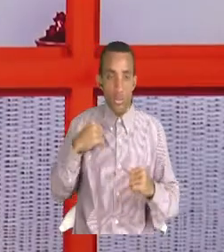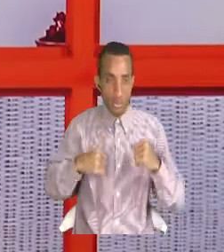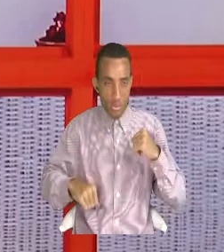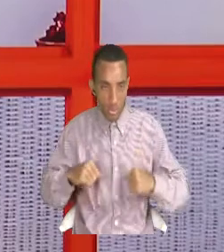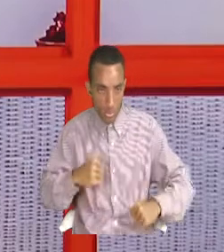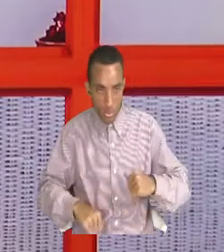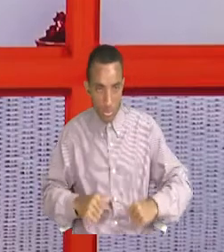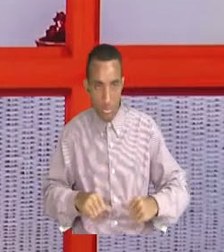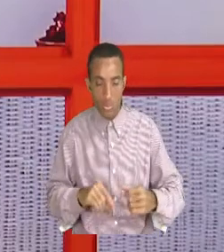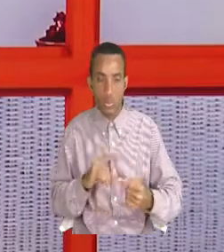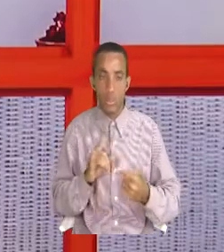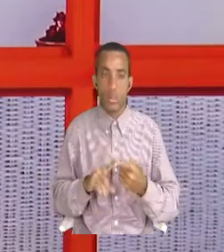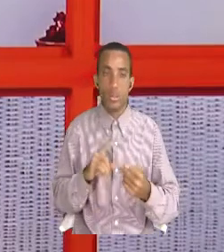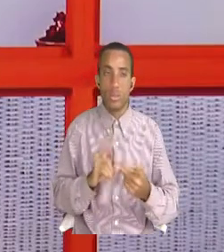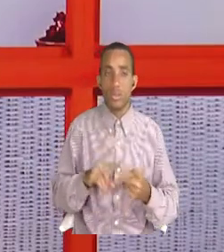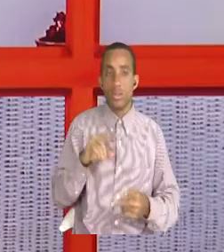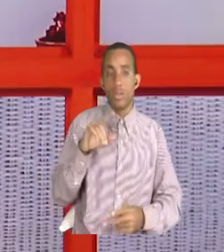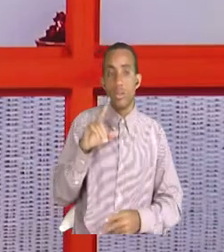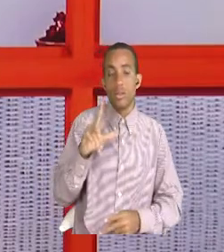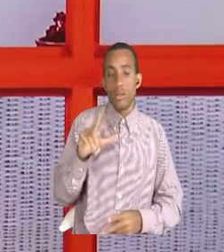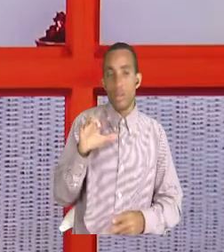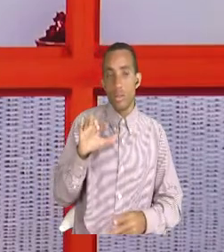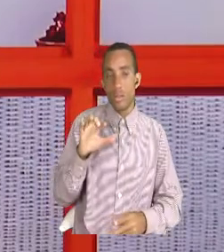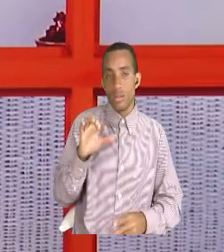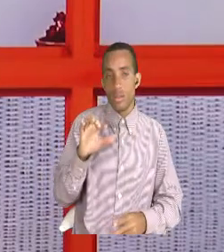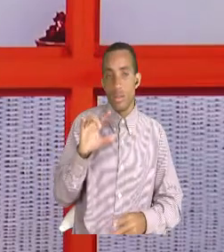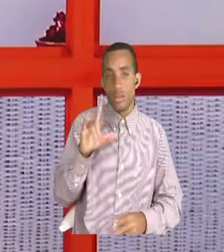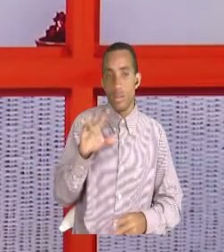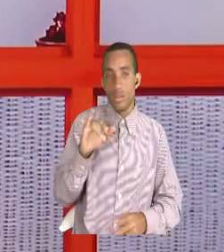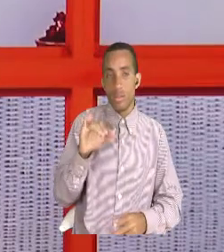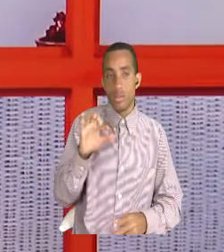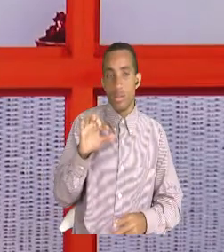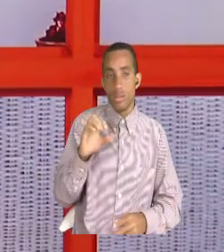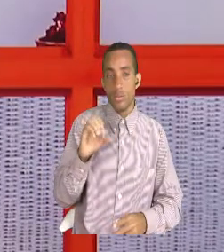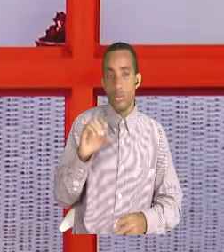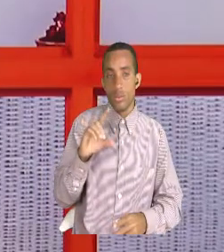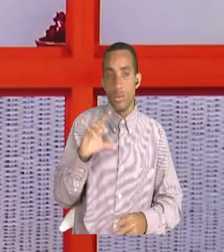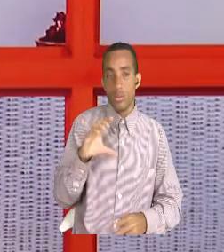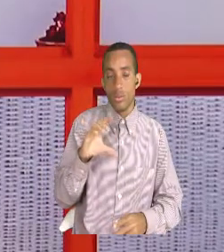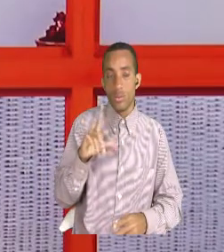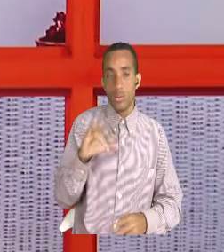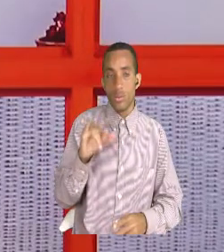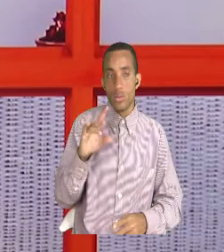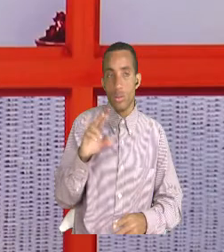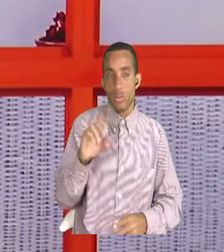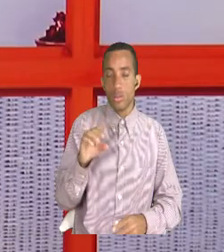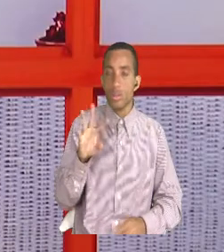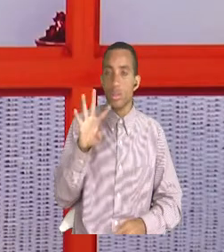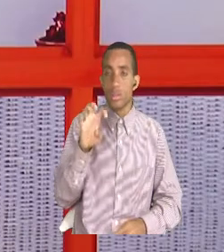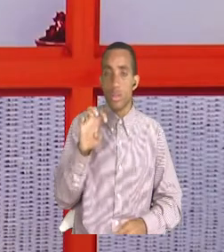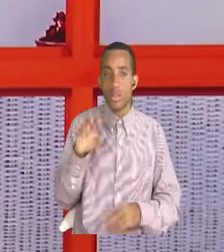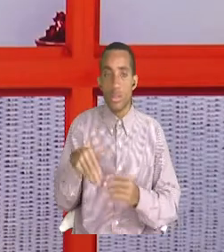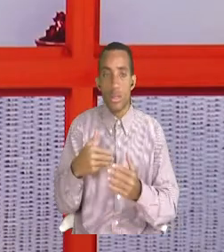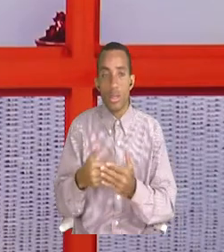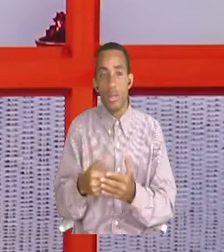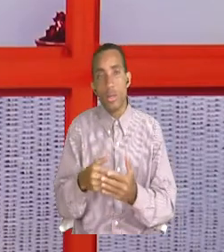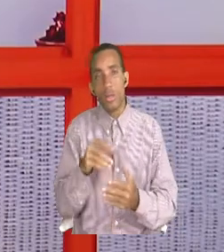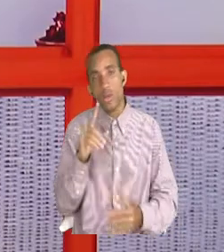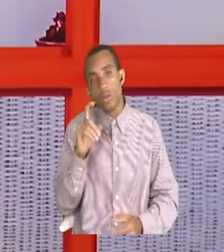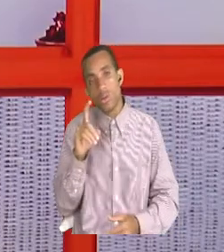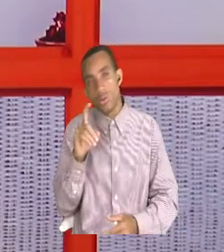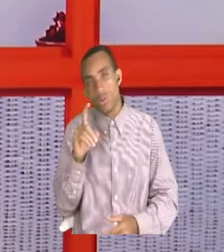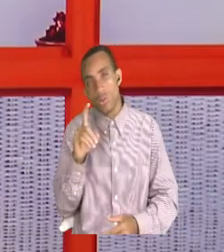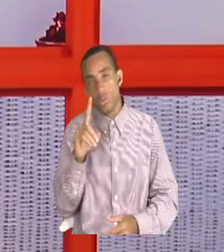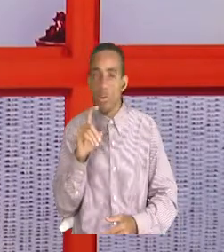una lipo tradicional, debemos esperar de 6 a 9 meses. Si ya vamos a hacernos un tratamiento estético como reducción,